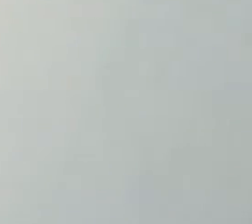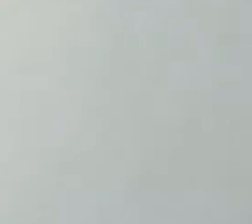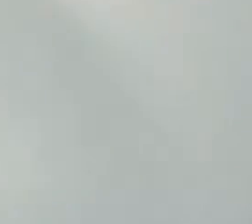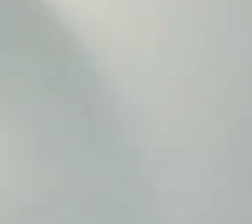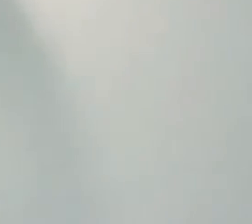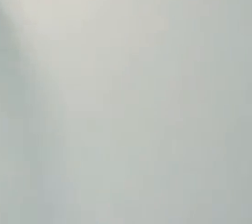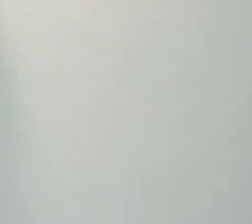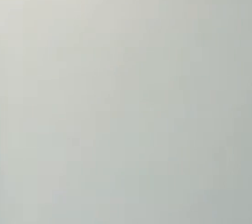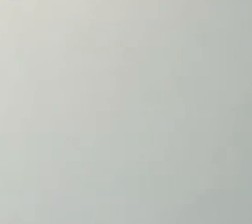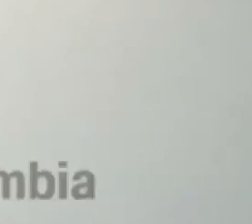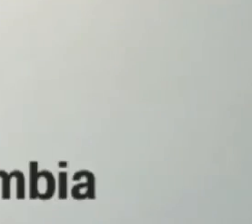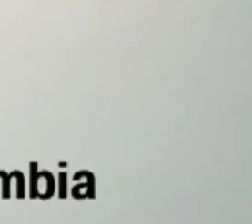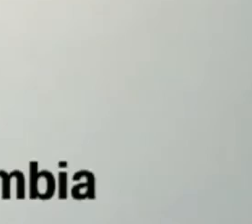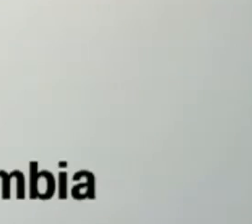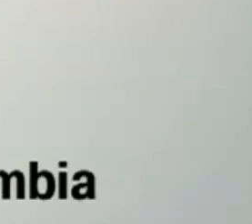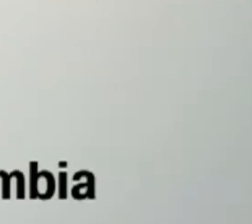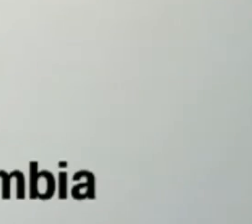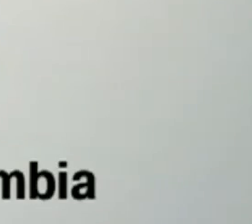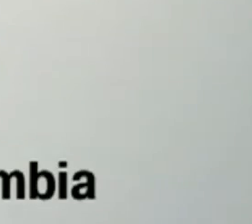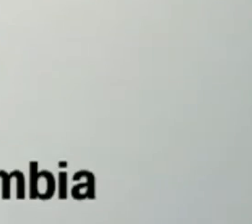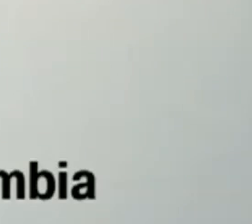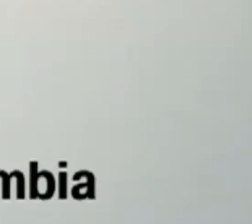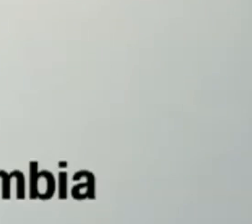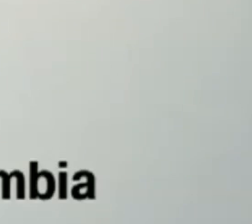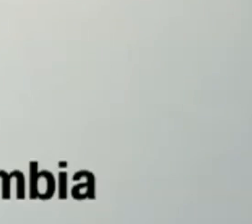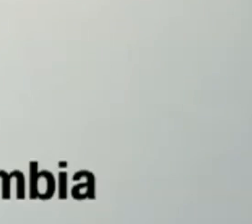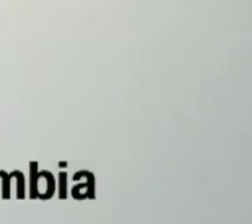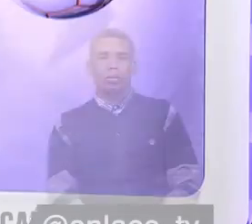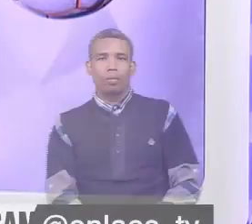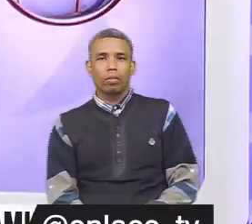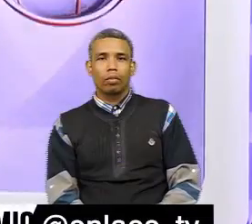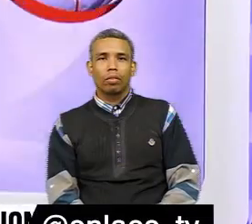ahora en su nueva sede en el barrio Colombia.